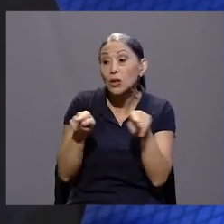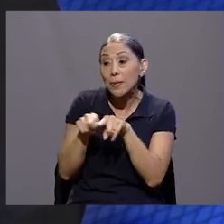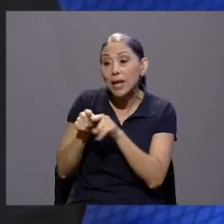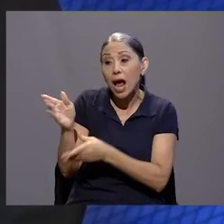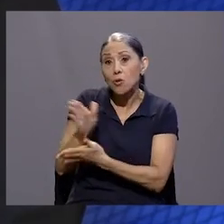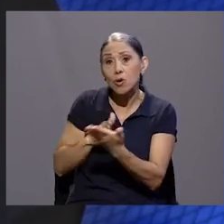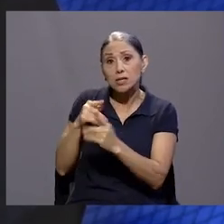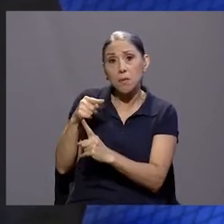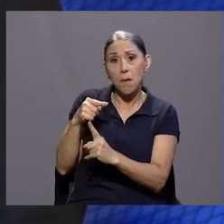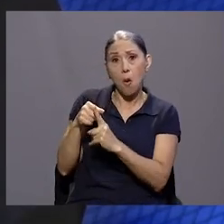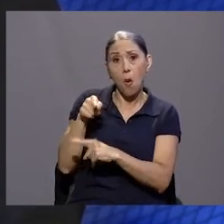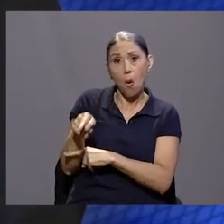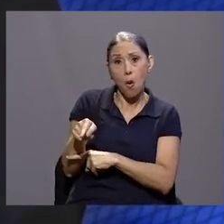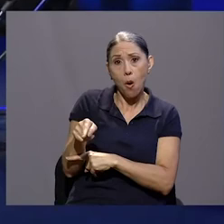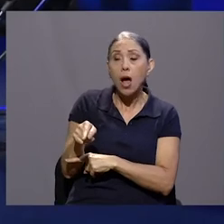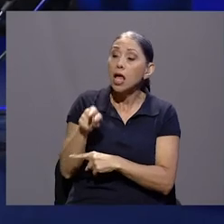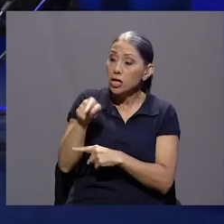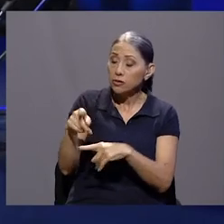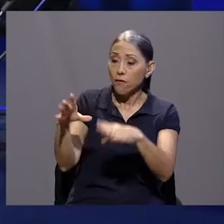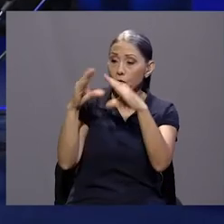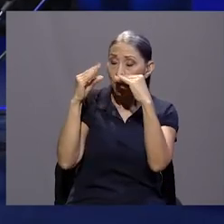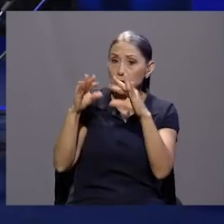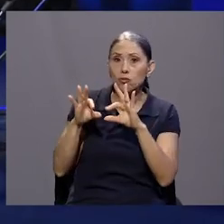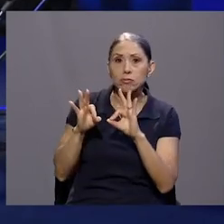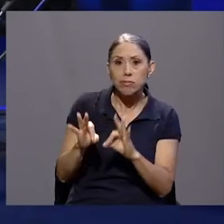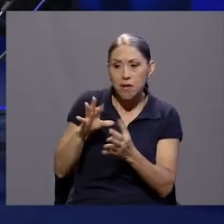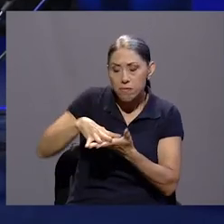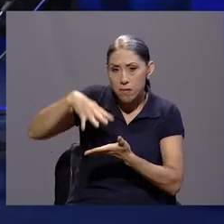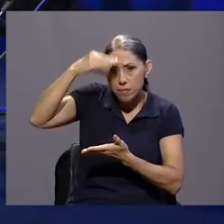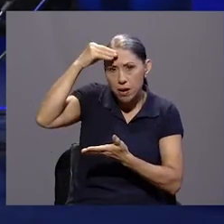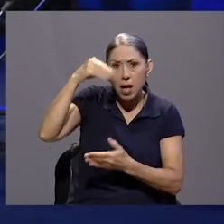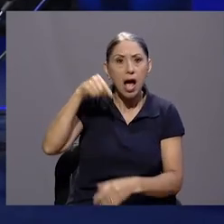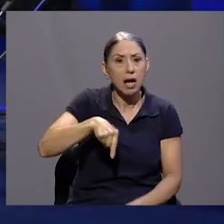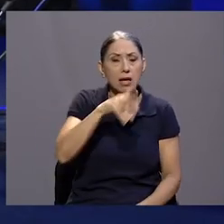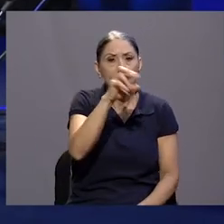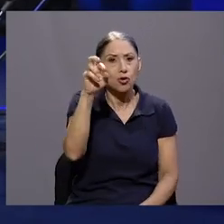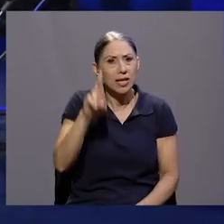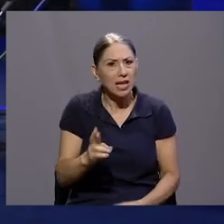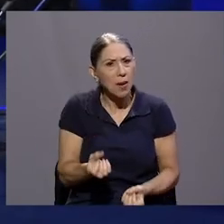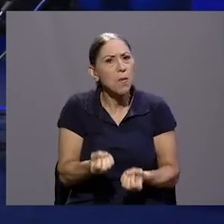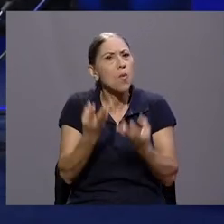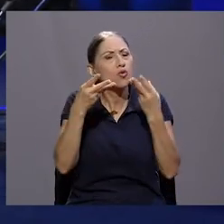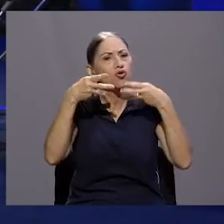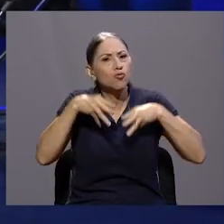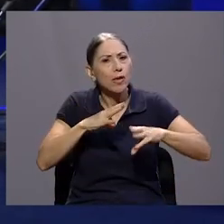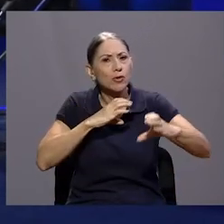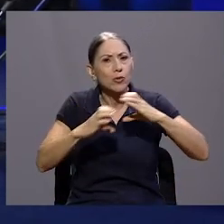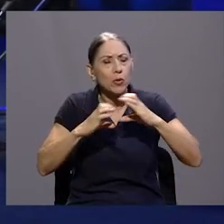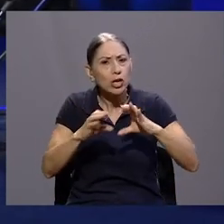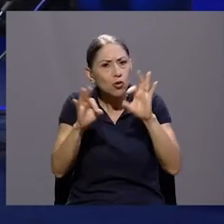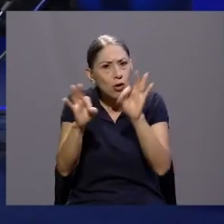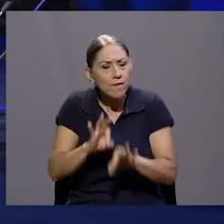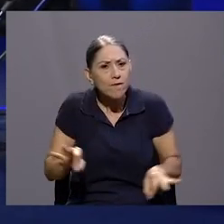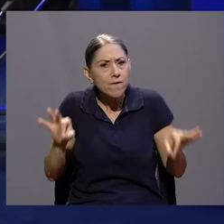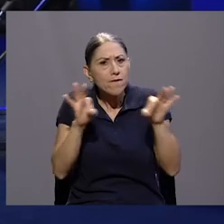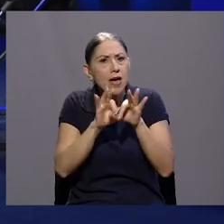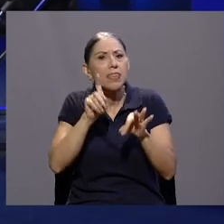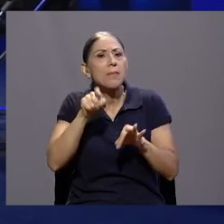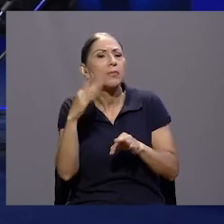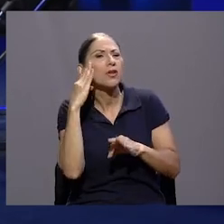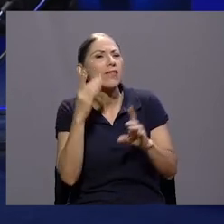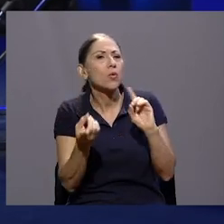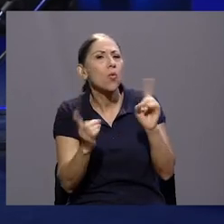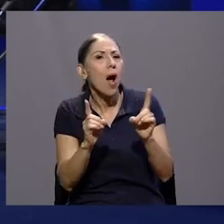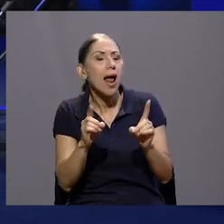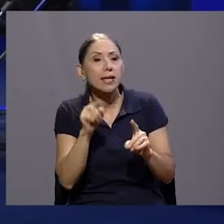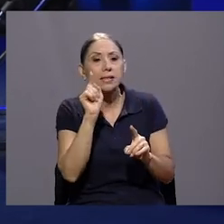nos nutre nos educa entonces en costa rica de un montón de medios de comunicación muy valiosos identifiquemos lo realmente reconozcamos cuáles son esos